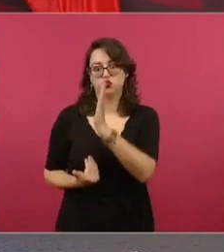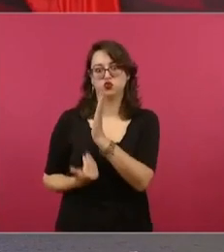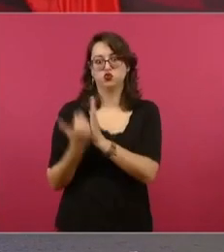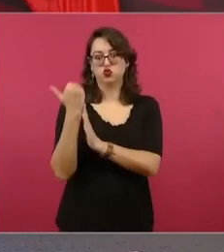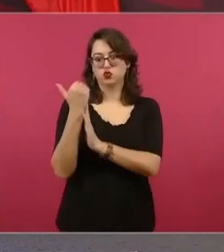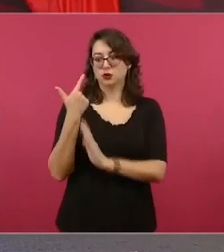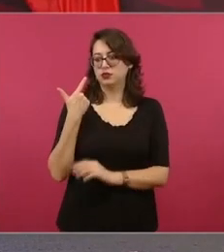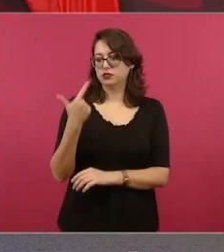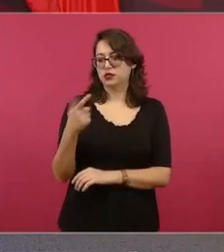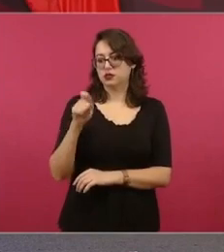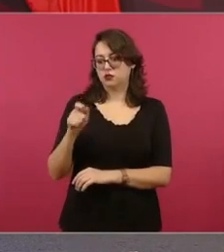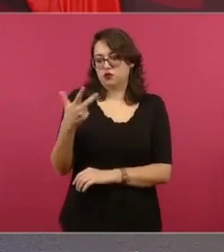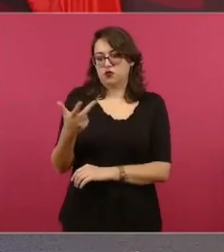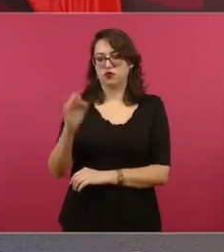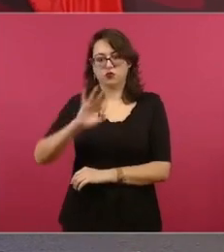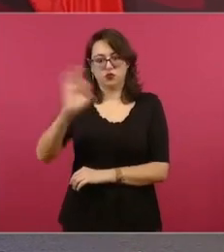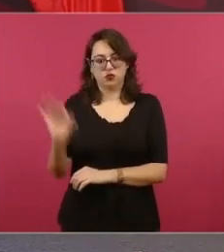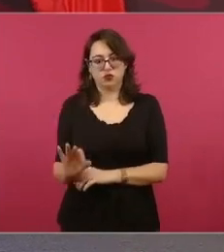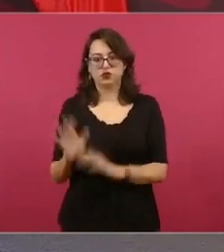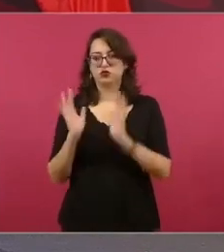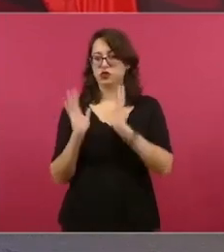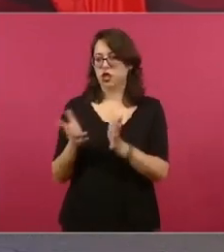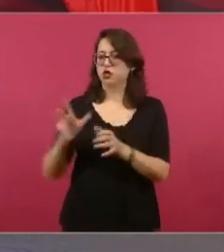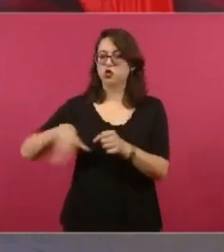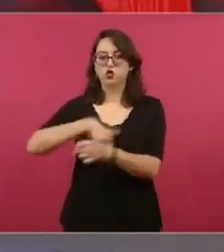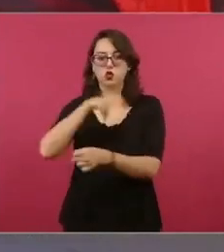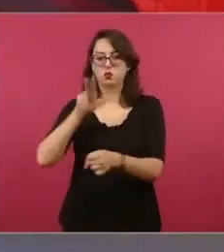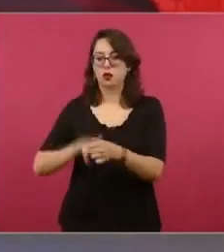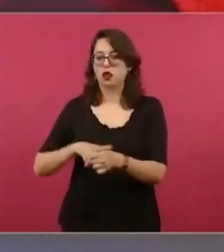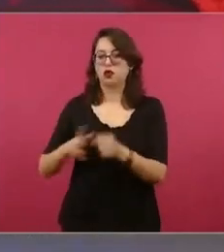a tener incremento.